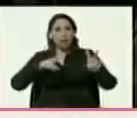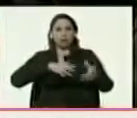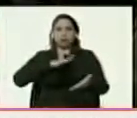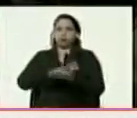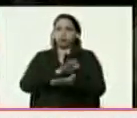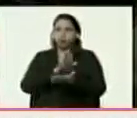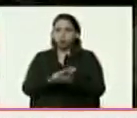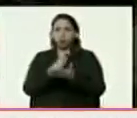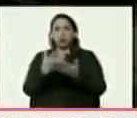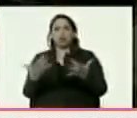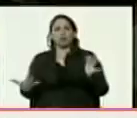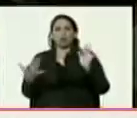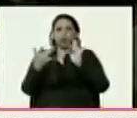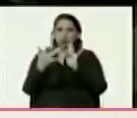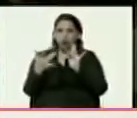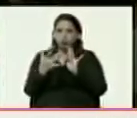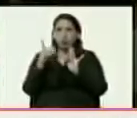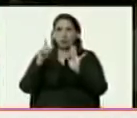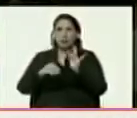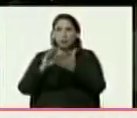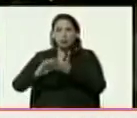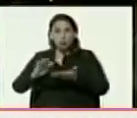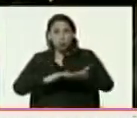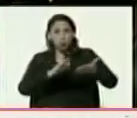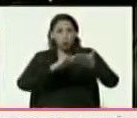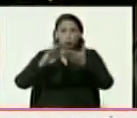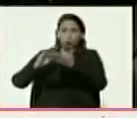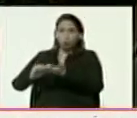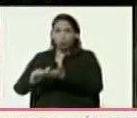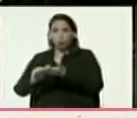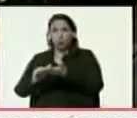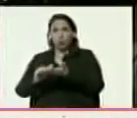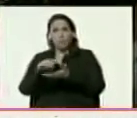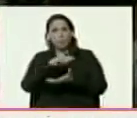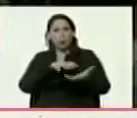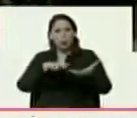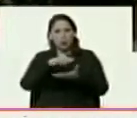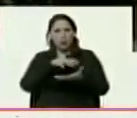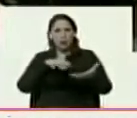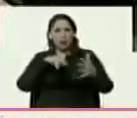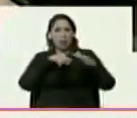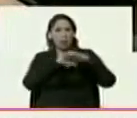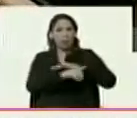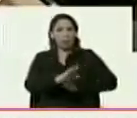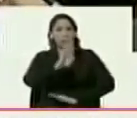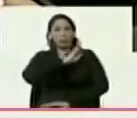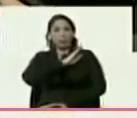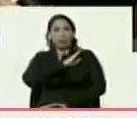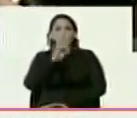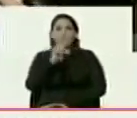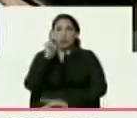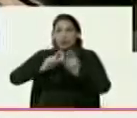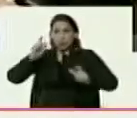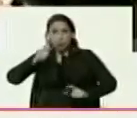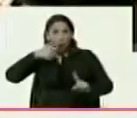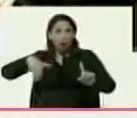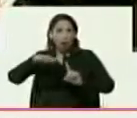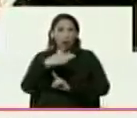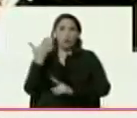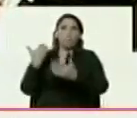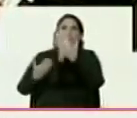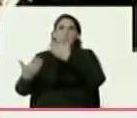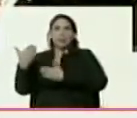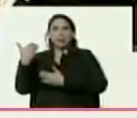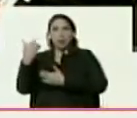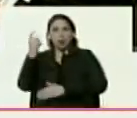la reconciliación y para la solución de los asuntos que conciernen a las venezolanas y los venezolanos este pasado